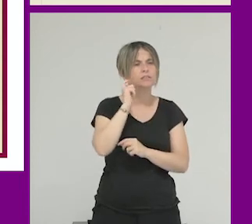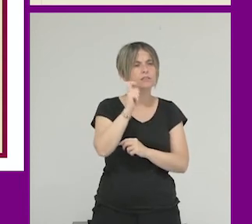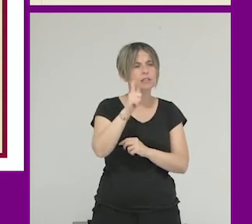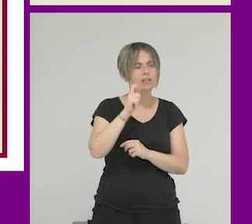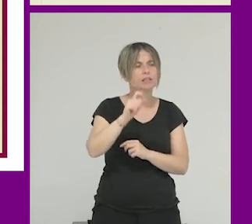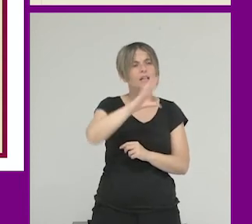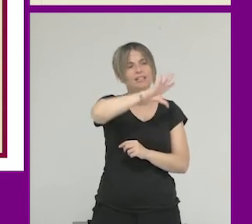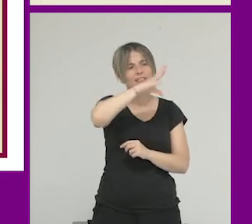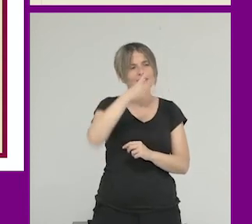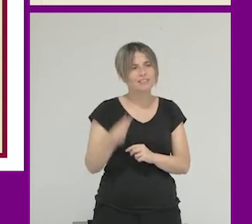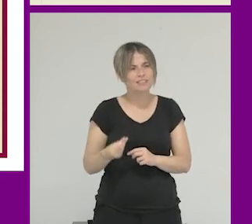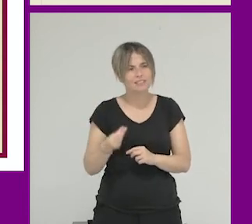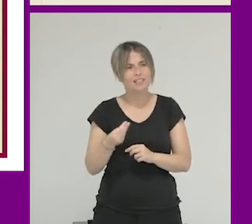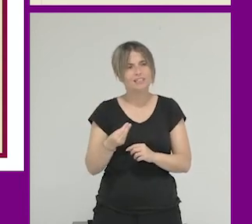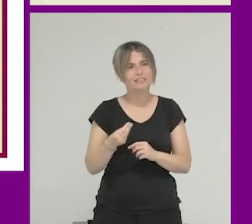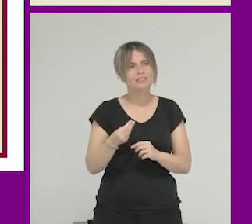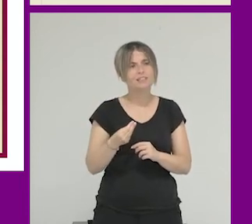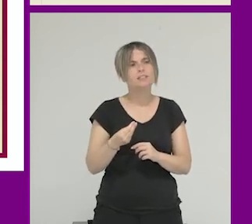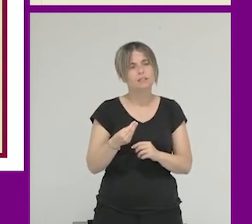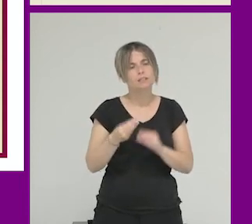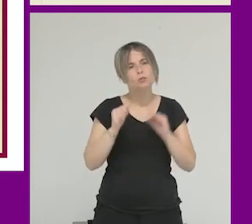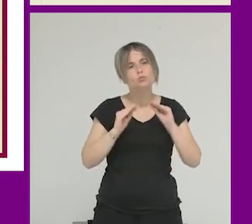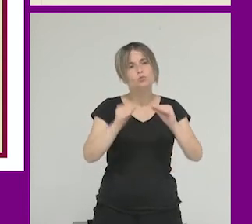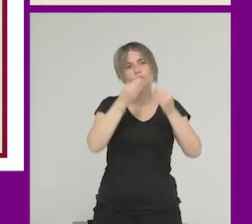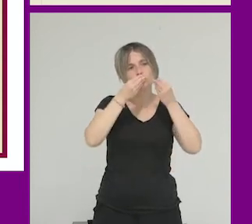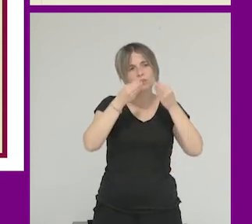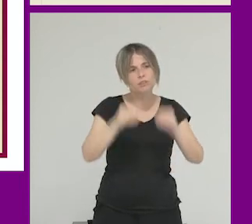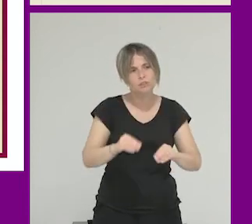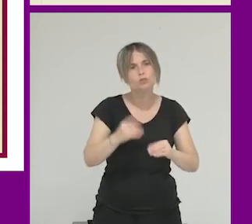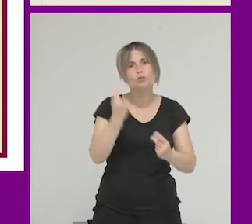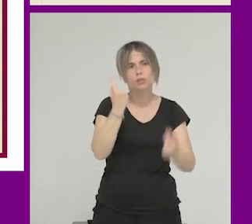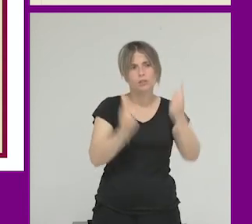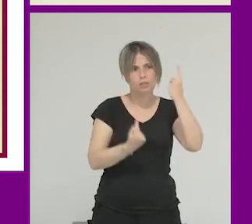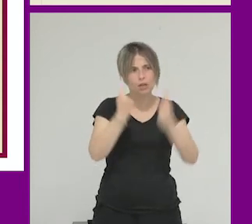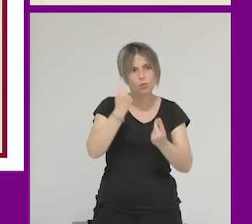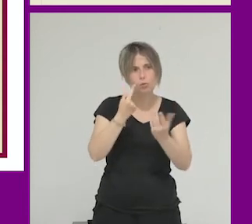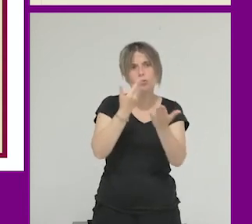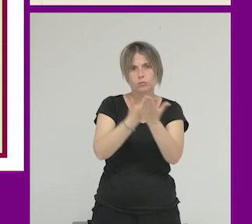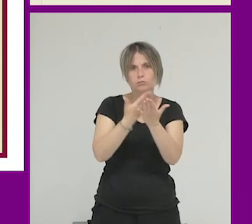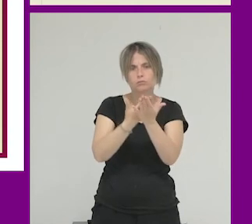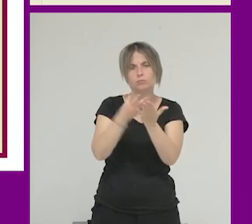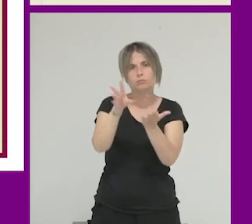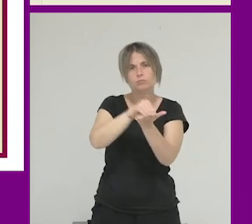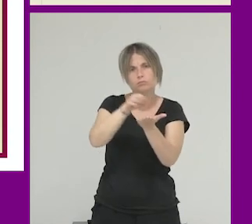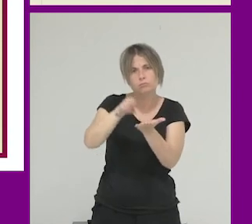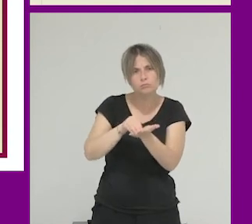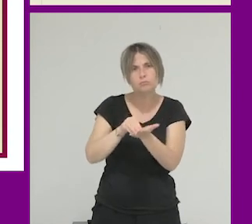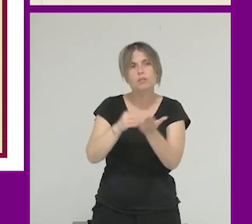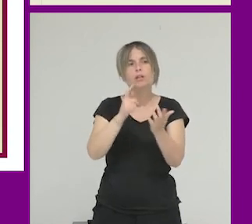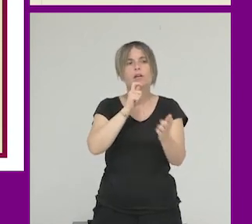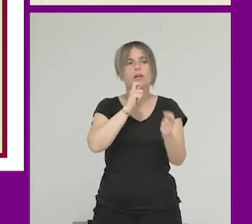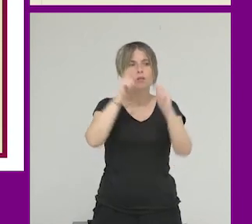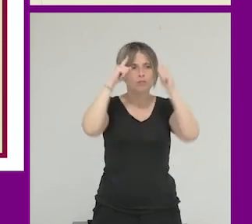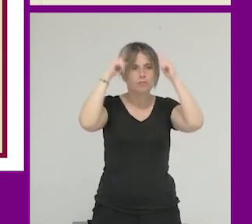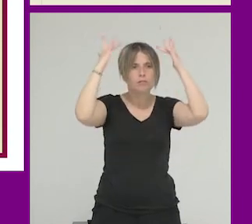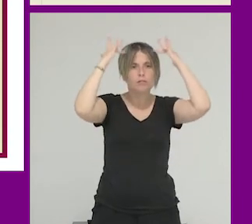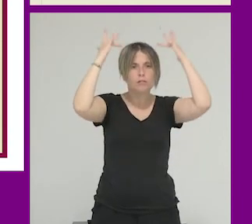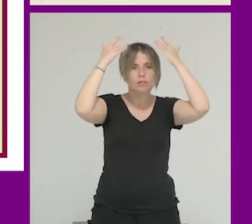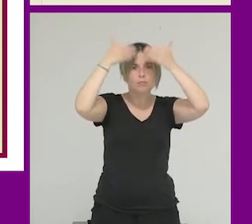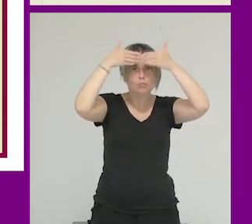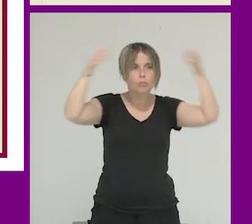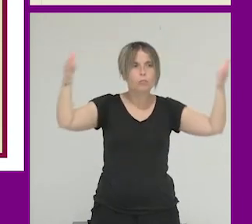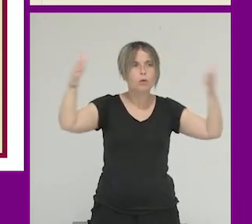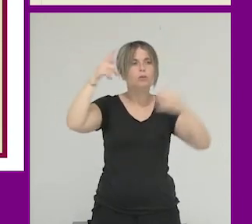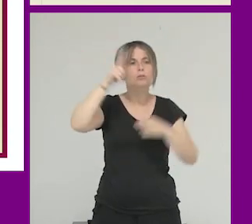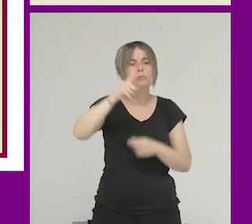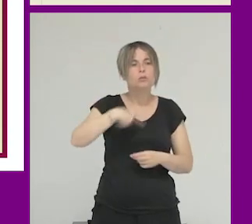trans historia batzuk hau aldarrekatzen ari dira. Iruditegi hori zabaltzea ez soilik eurentzako, baizik eta